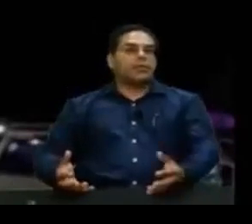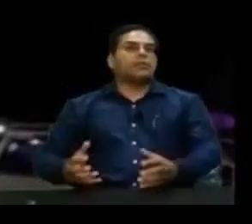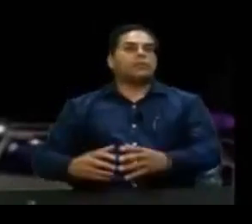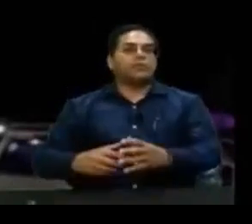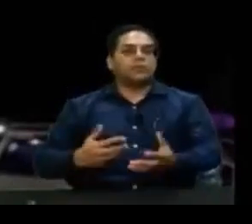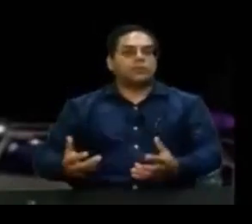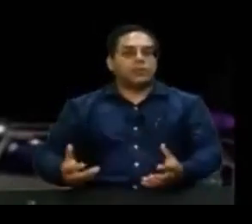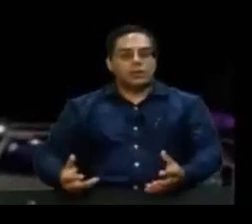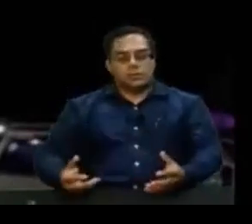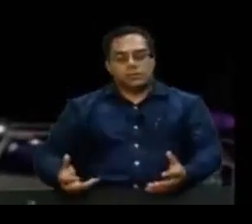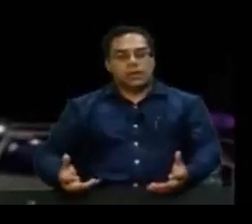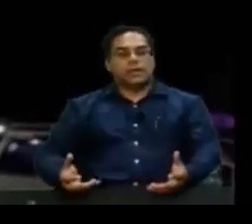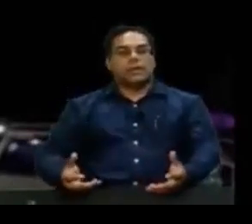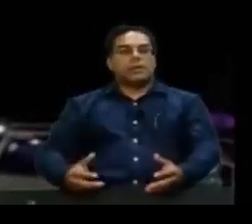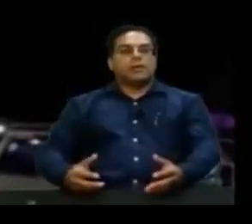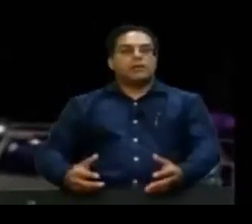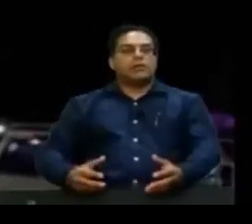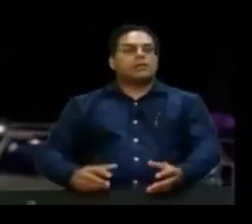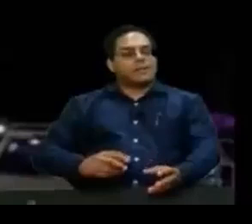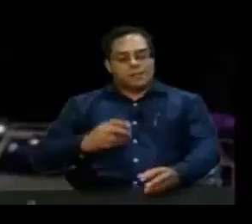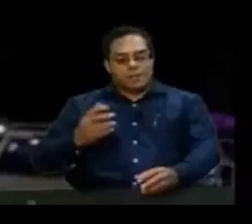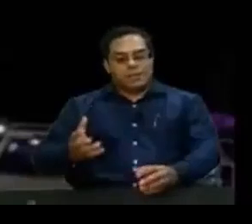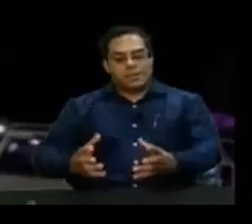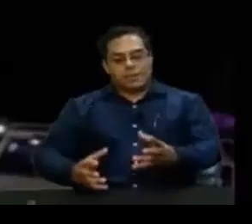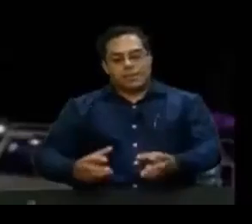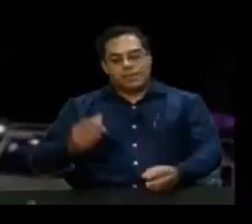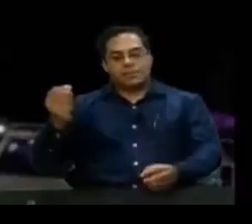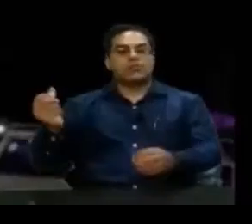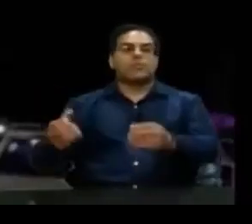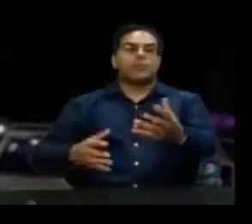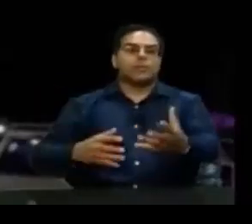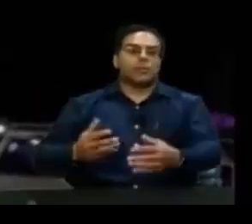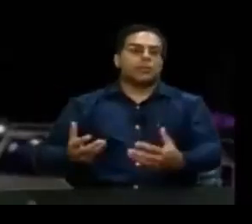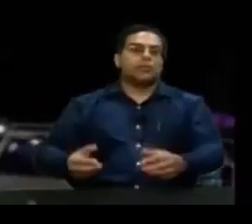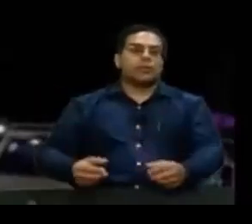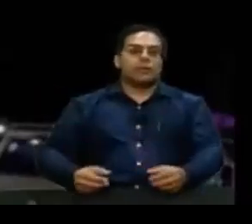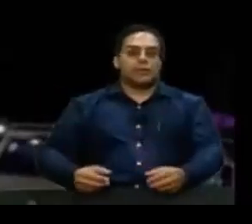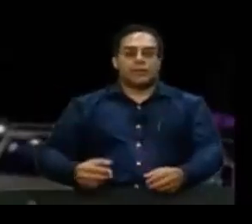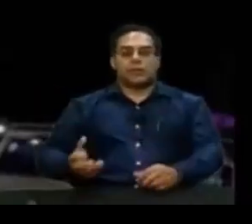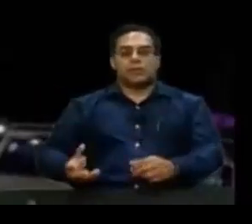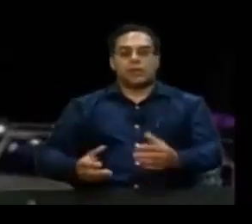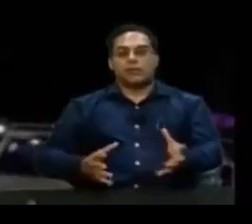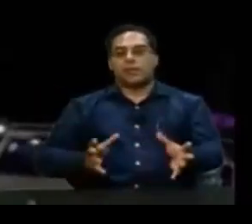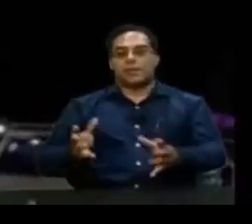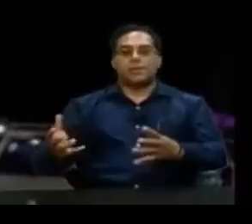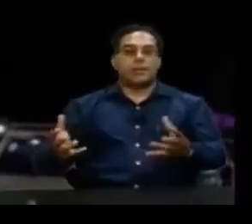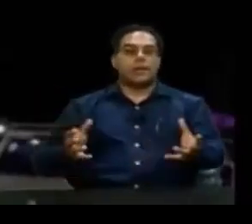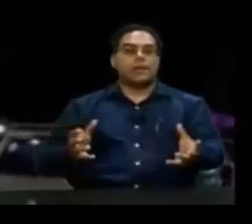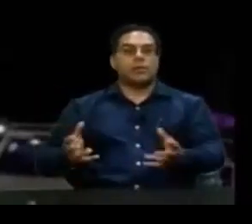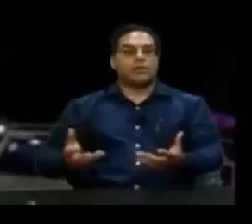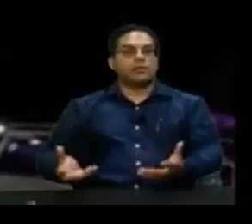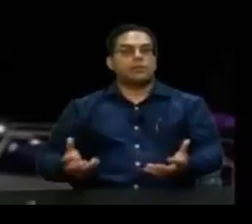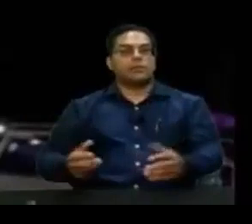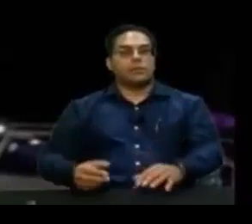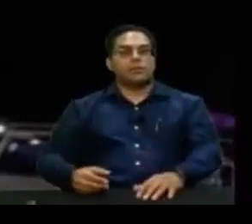pero no se conocía como tal. Entonces se sabía que había mecanismos compensatorios para tratar de regular o de equilibrar el